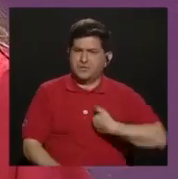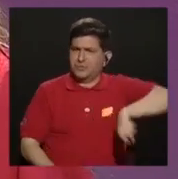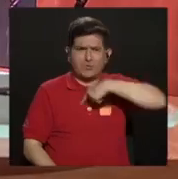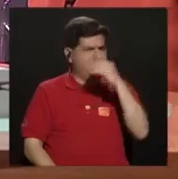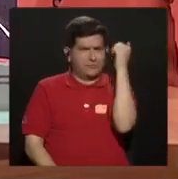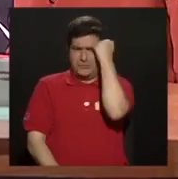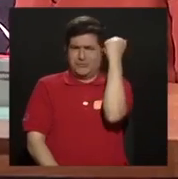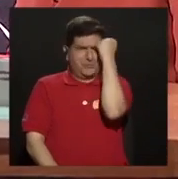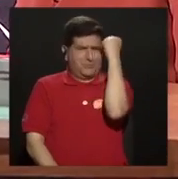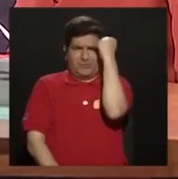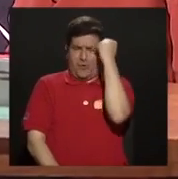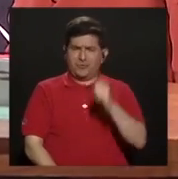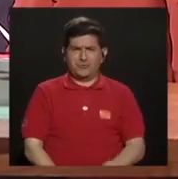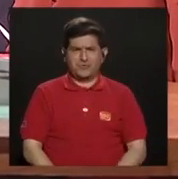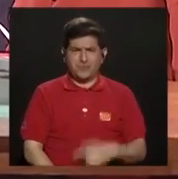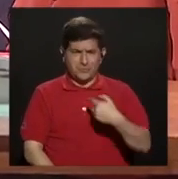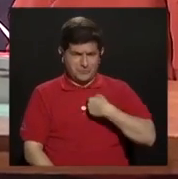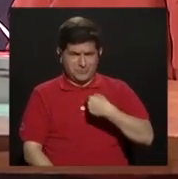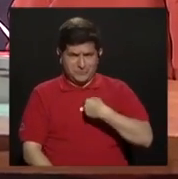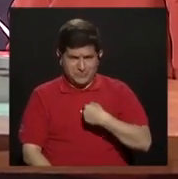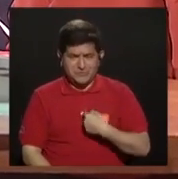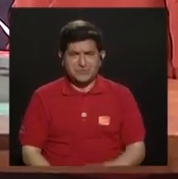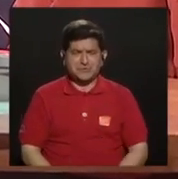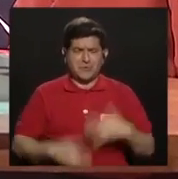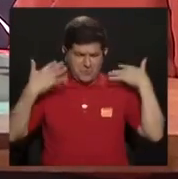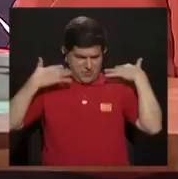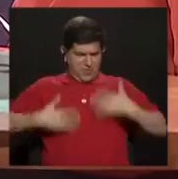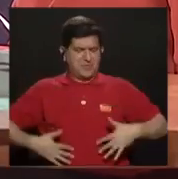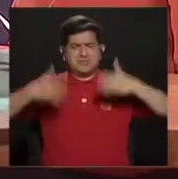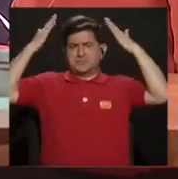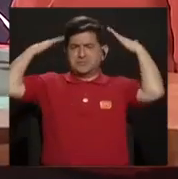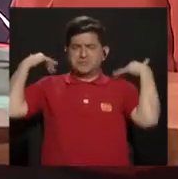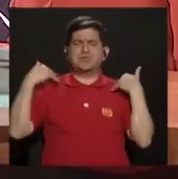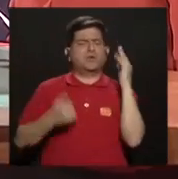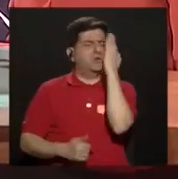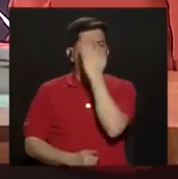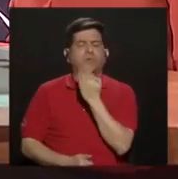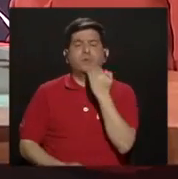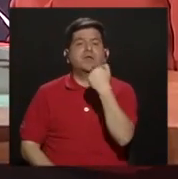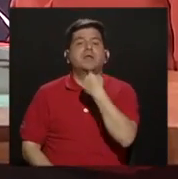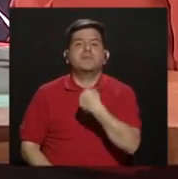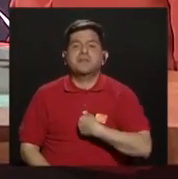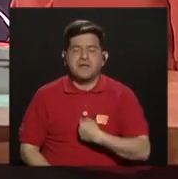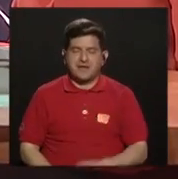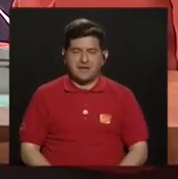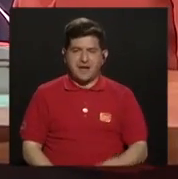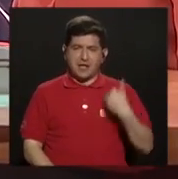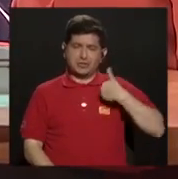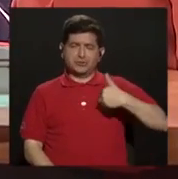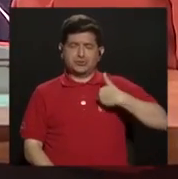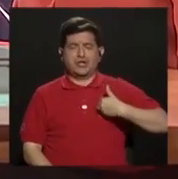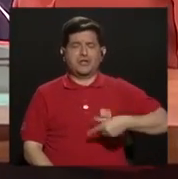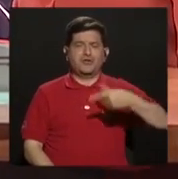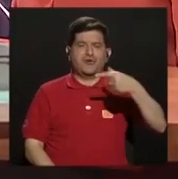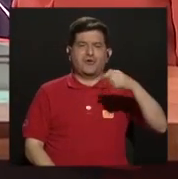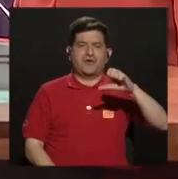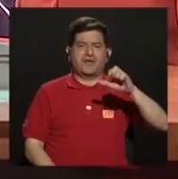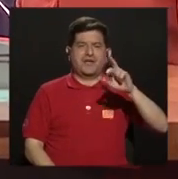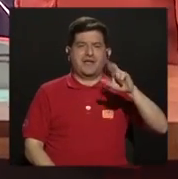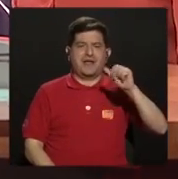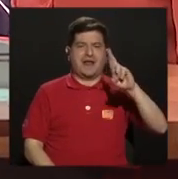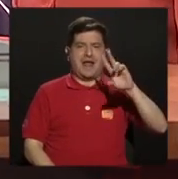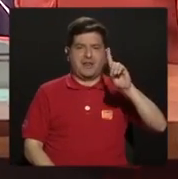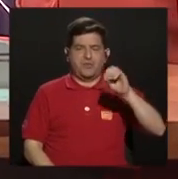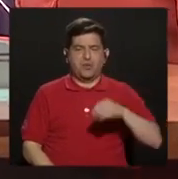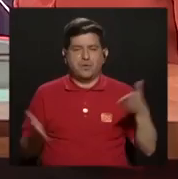acá, como para que yo venga con vestido, con mi pelo largo, maquillado y todo, y usted me diga, ay, don Gerardo, pase adelante. Es decir, yo